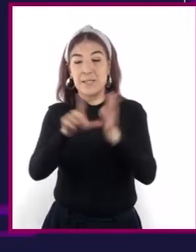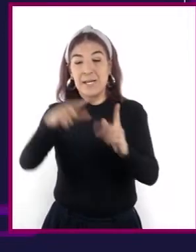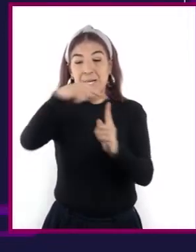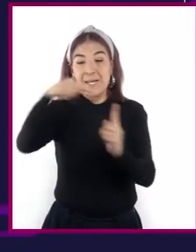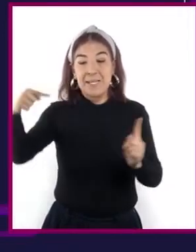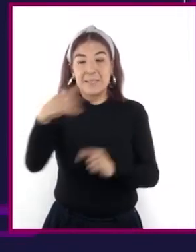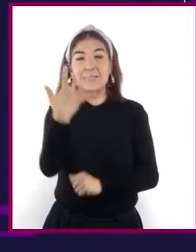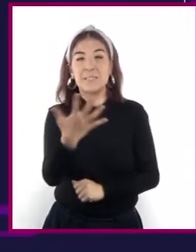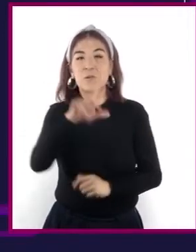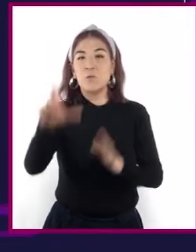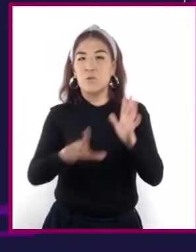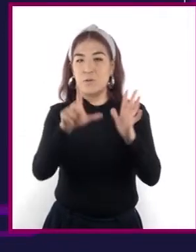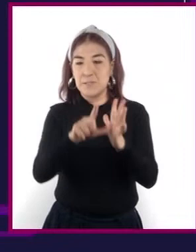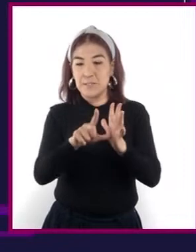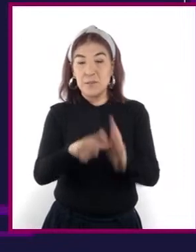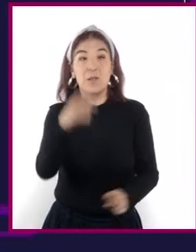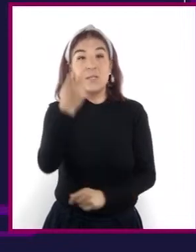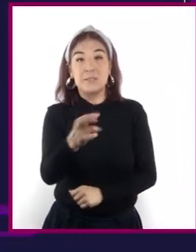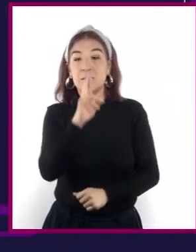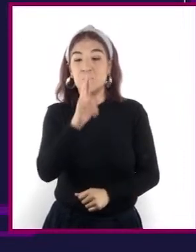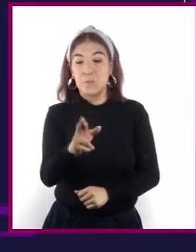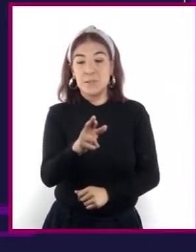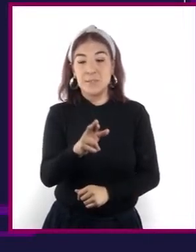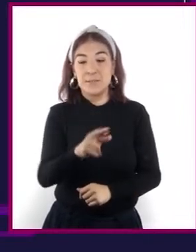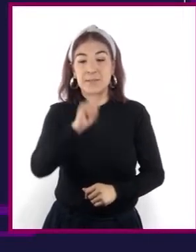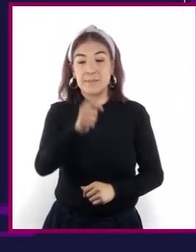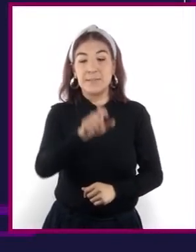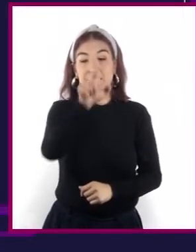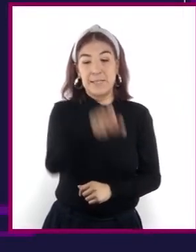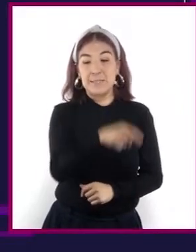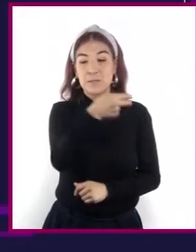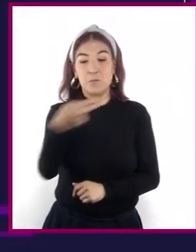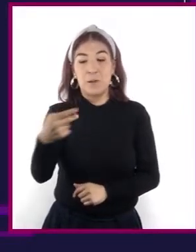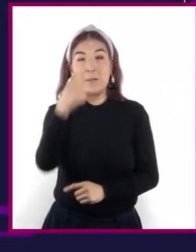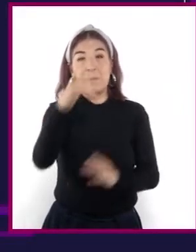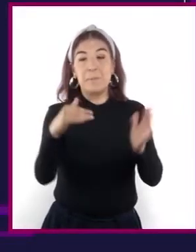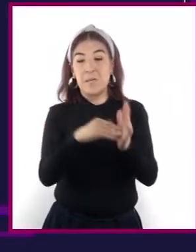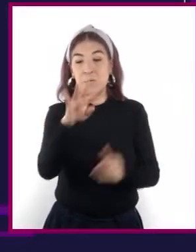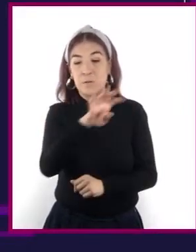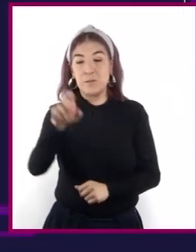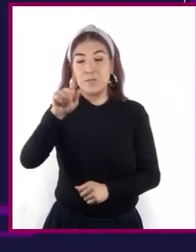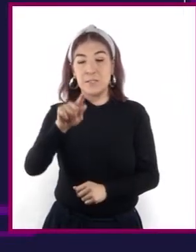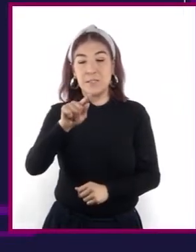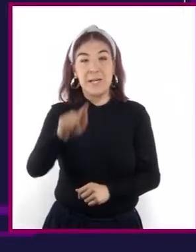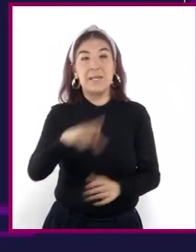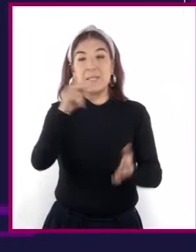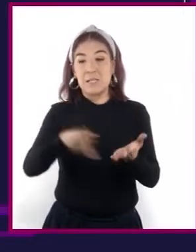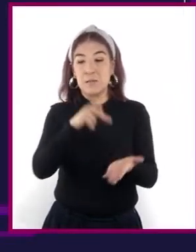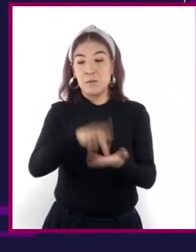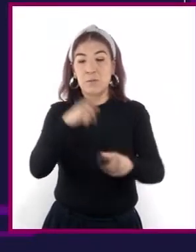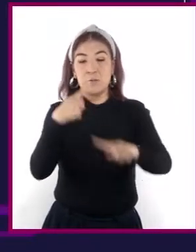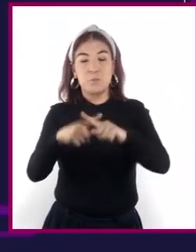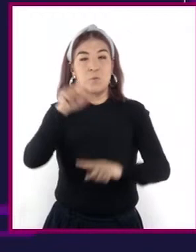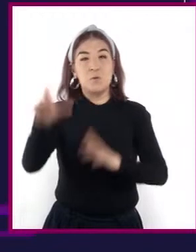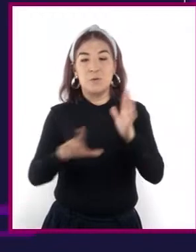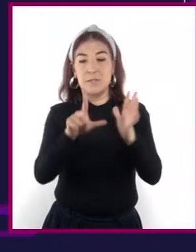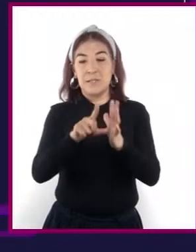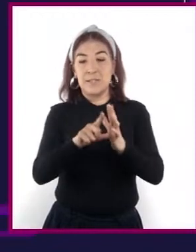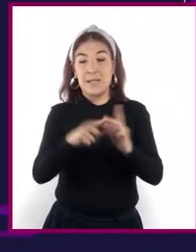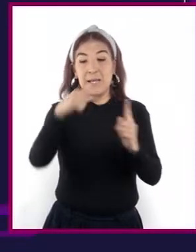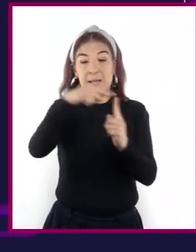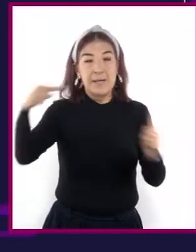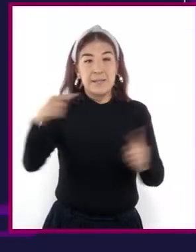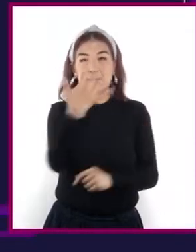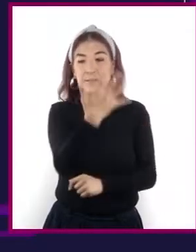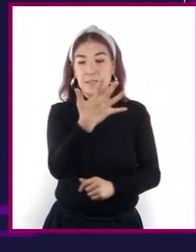entre 5 litros. De ahí se tiene que X es igual a 1470 kilómetros por litro